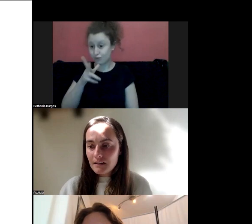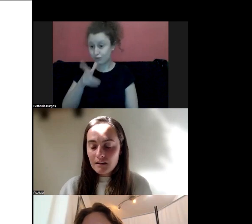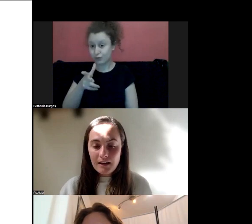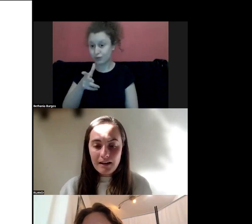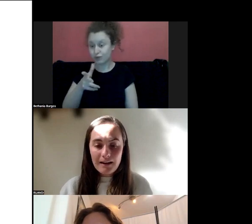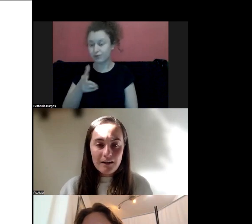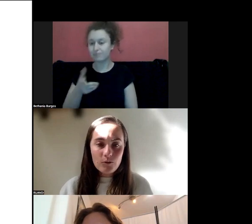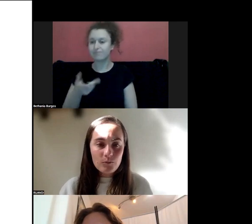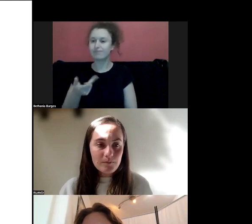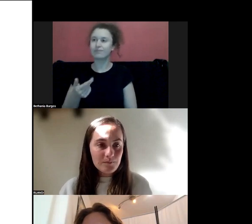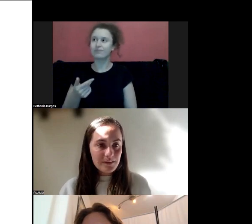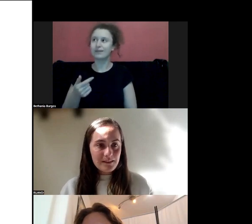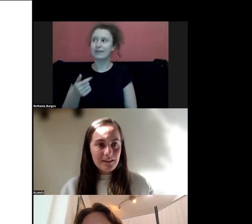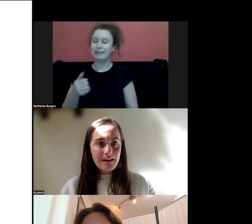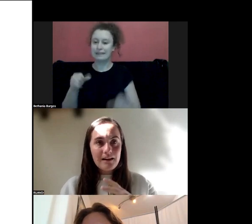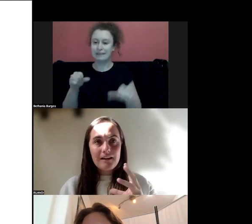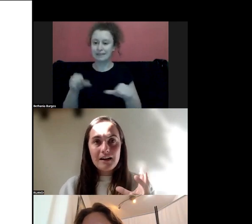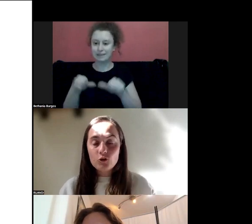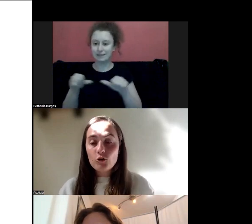brinda